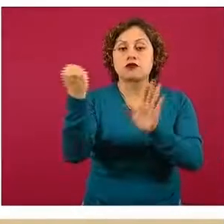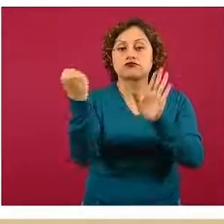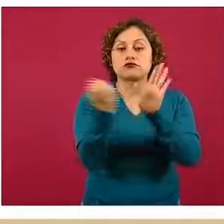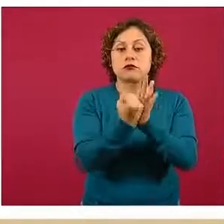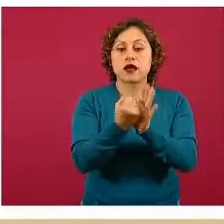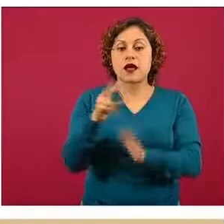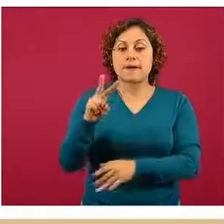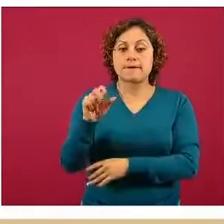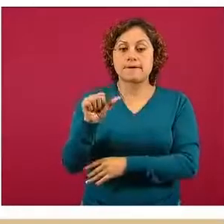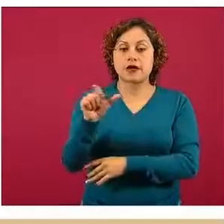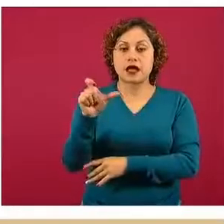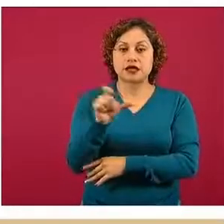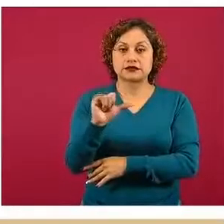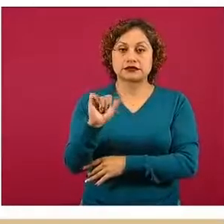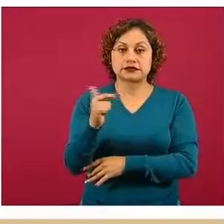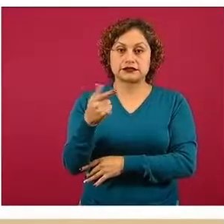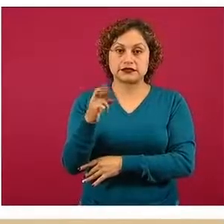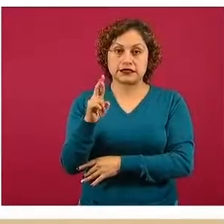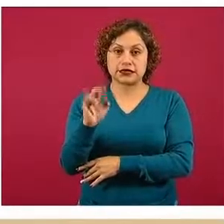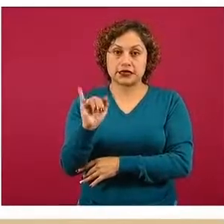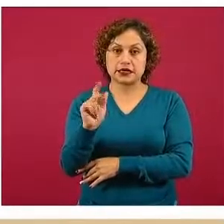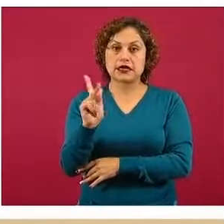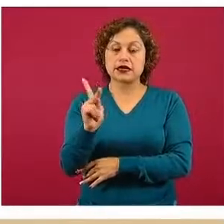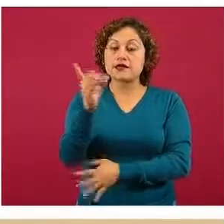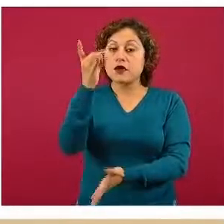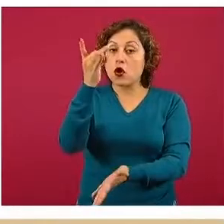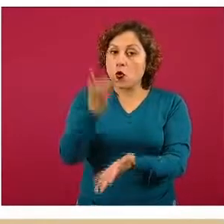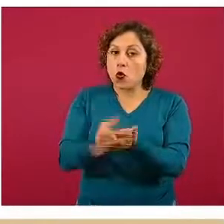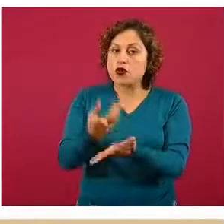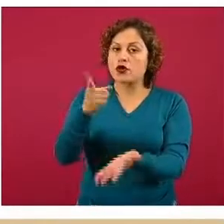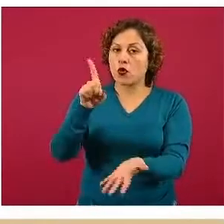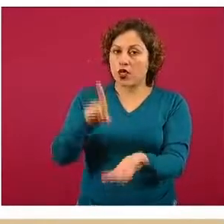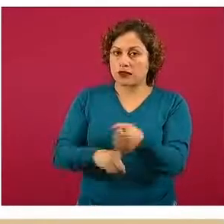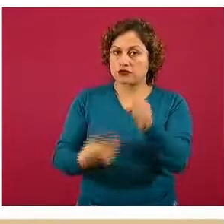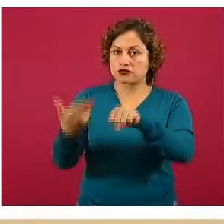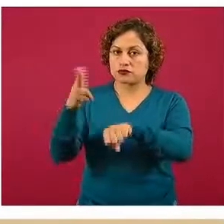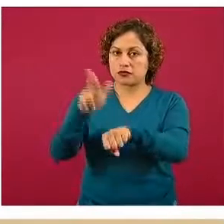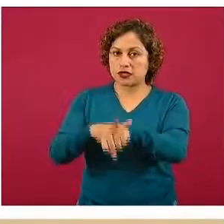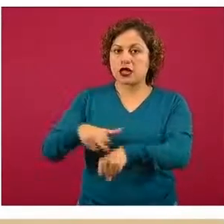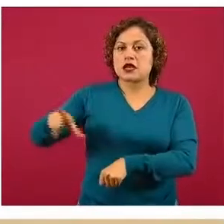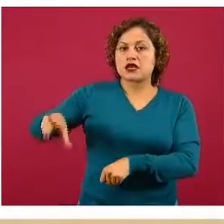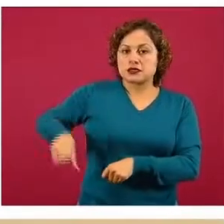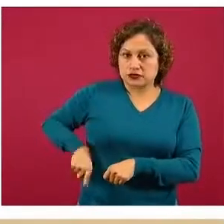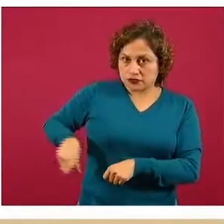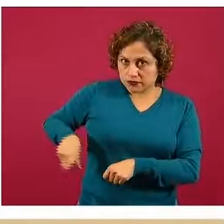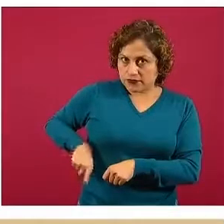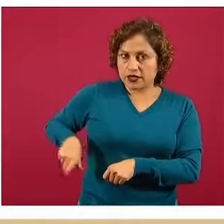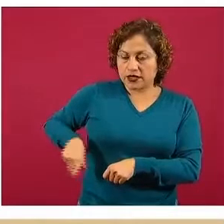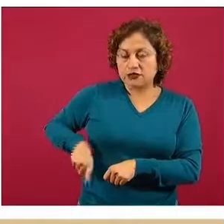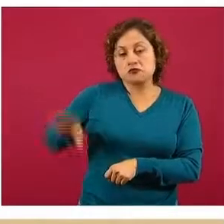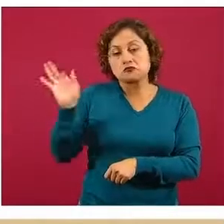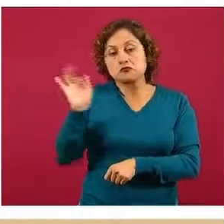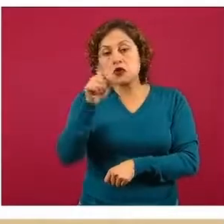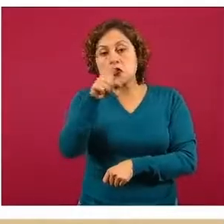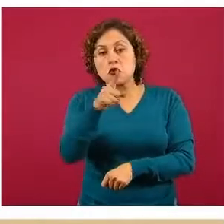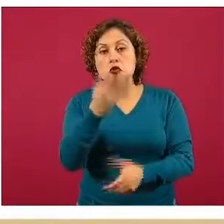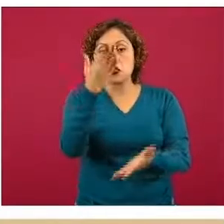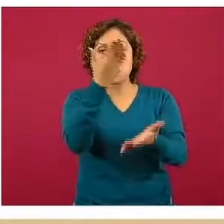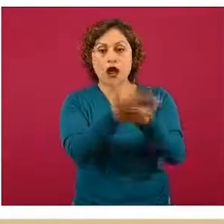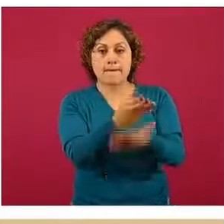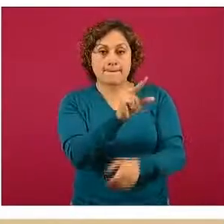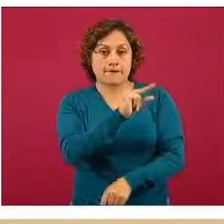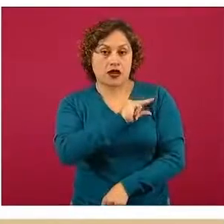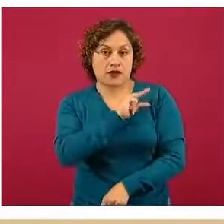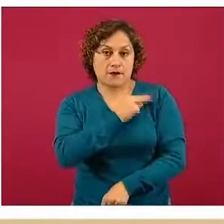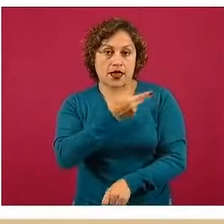por lo tanto solamente para la medicina institucional. Si usted acude a alguna unidad